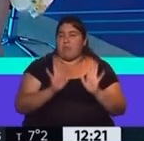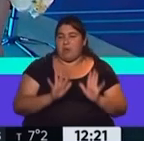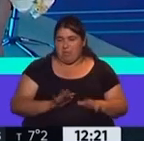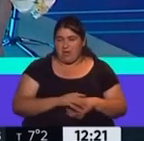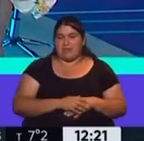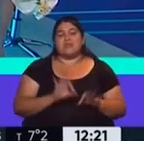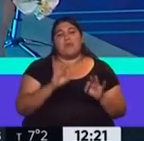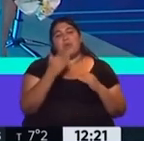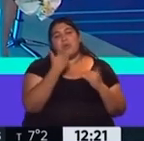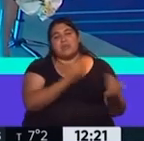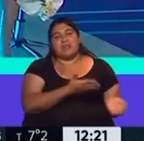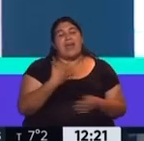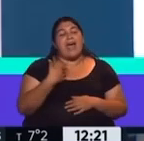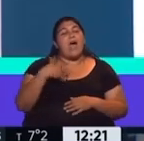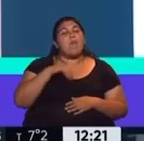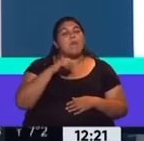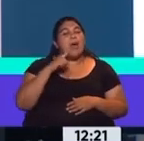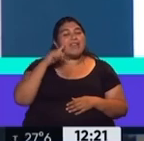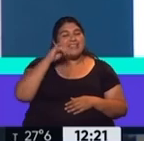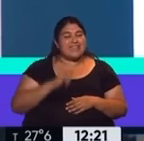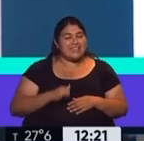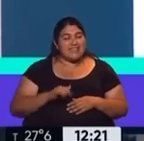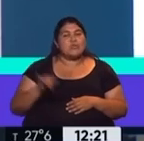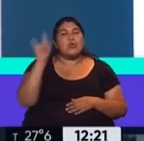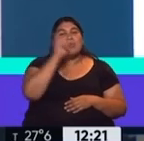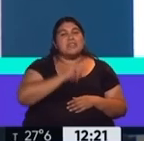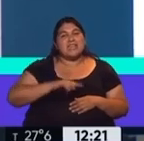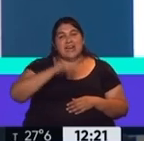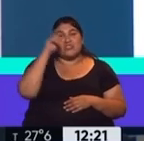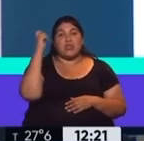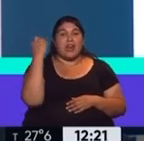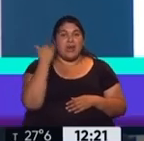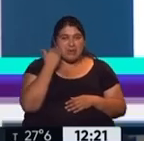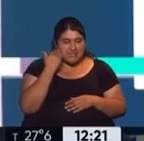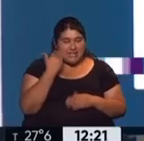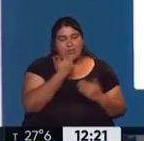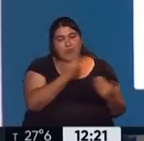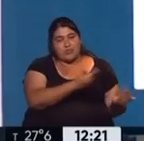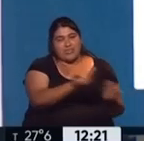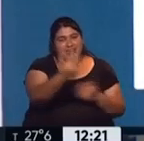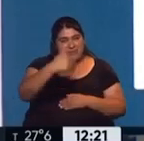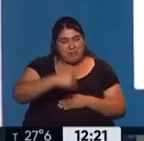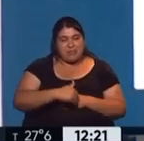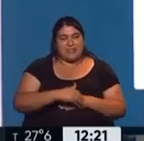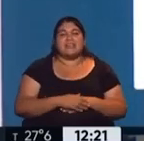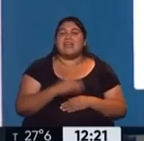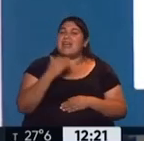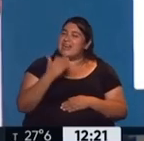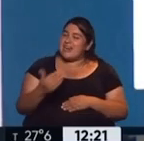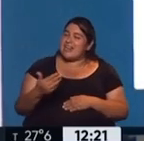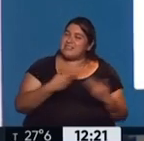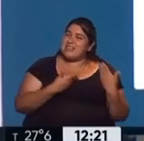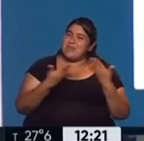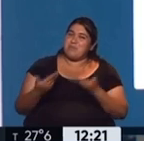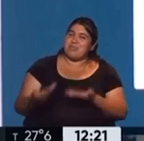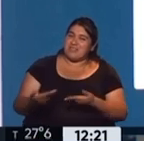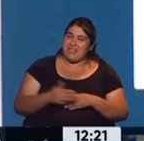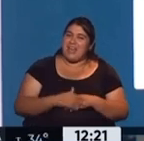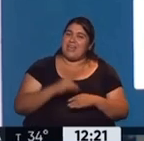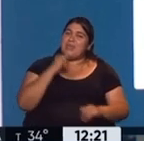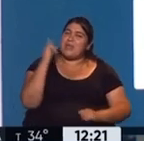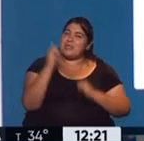daniel martínez es el rector de la universidad nacional de la matanza y estuvo en esta segunda edición de noticias gracias muchas gracias a ustedes hablar me la oportunidad de favor